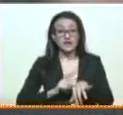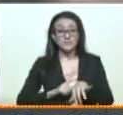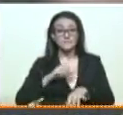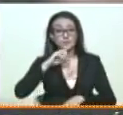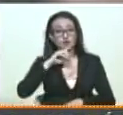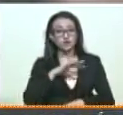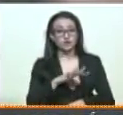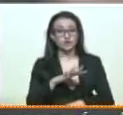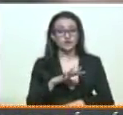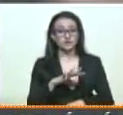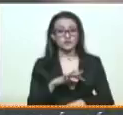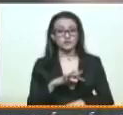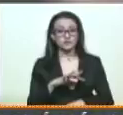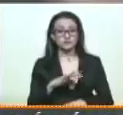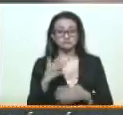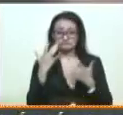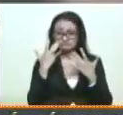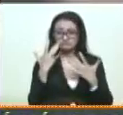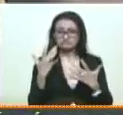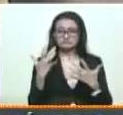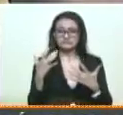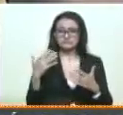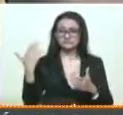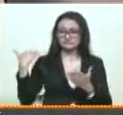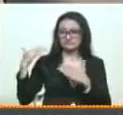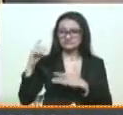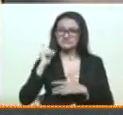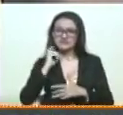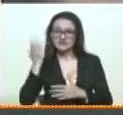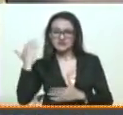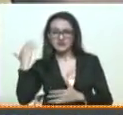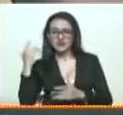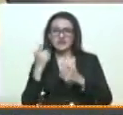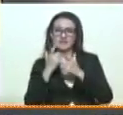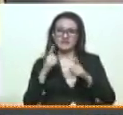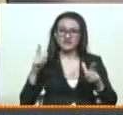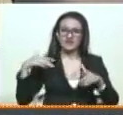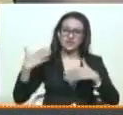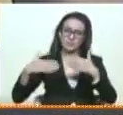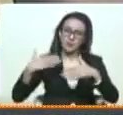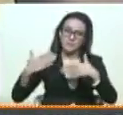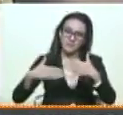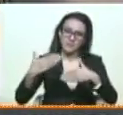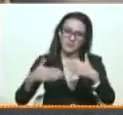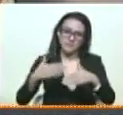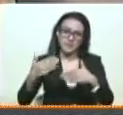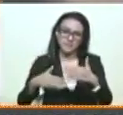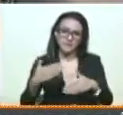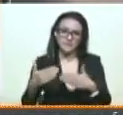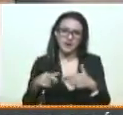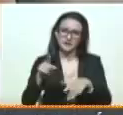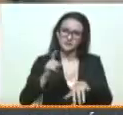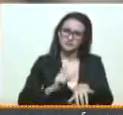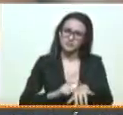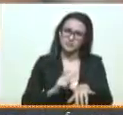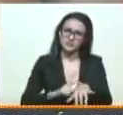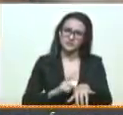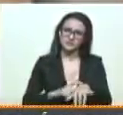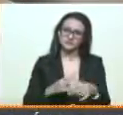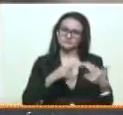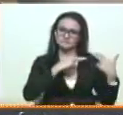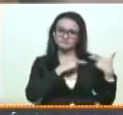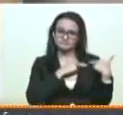con la mirada que le dieron nuestros precursores, nuestros libertadores, a los procesos que a ellos en su tiempo les